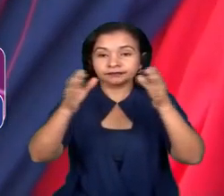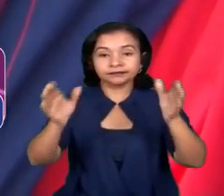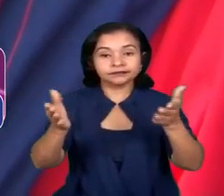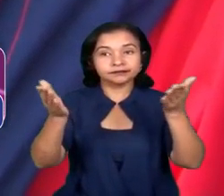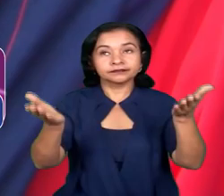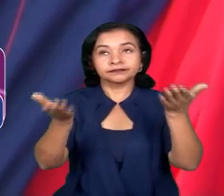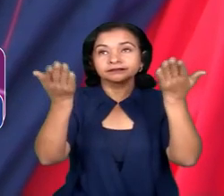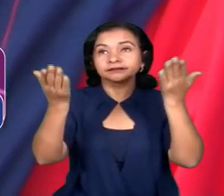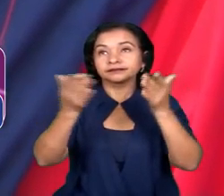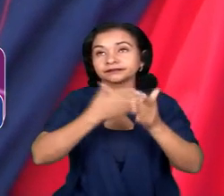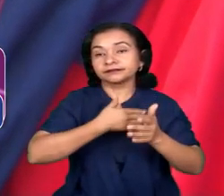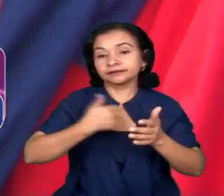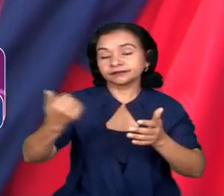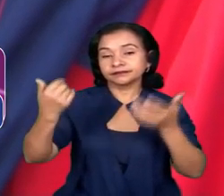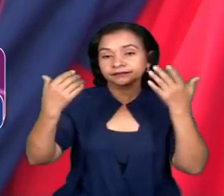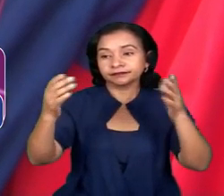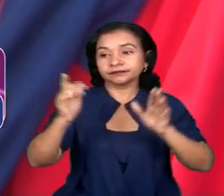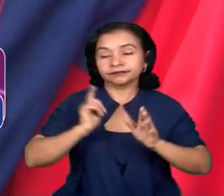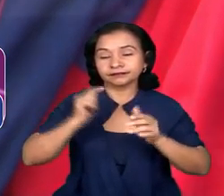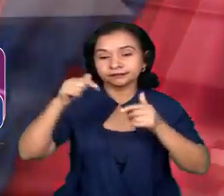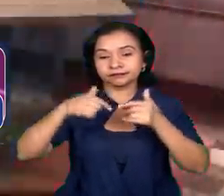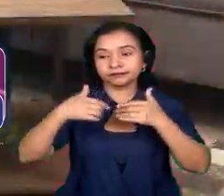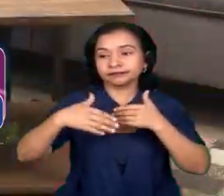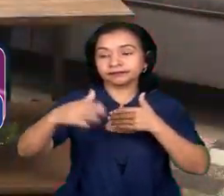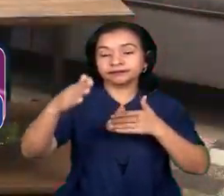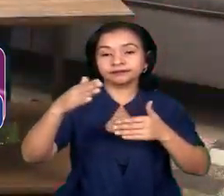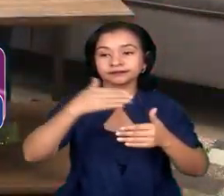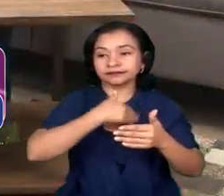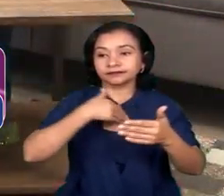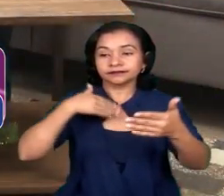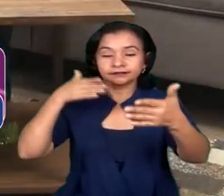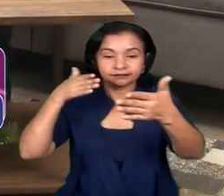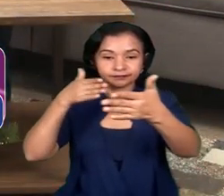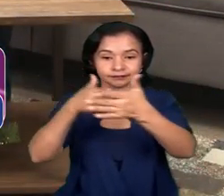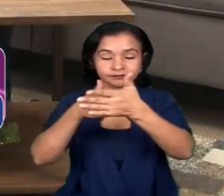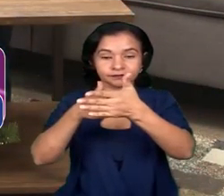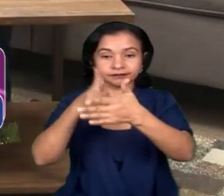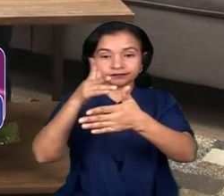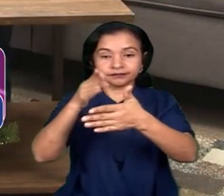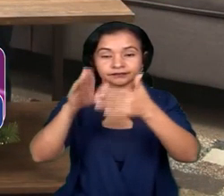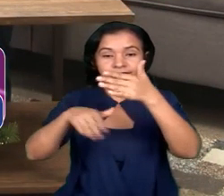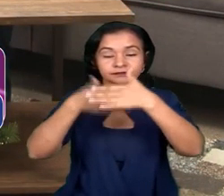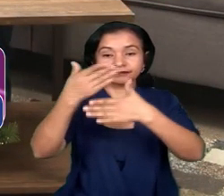el mayor reto que tenemos de aquí para allá. Don Jorge, tenemos que hacer una pausa, pero al volver